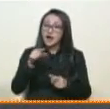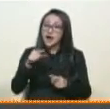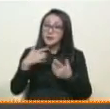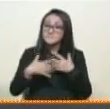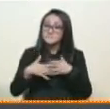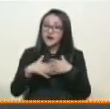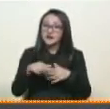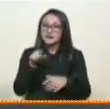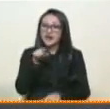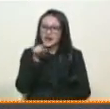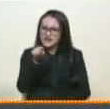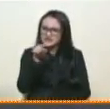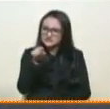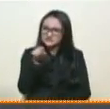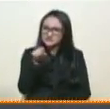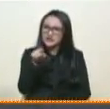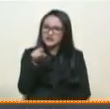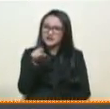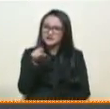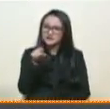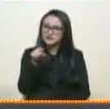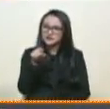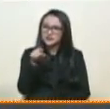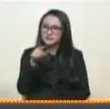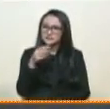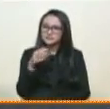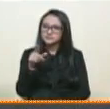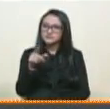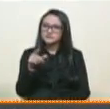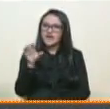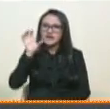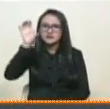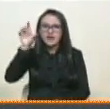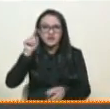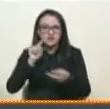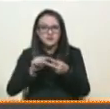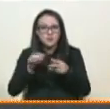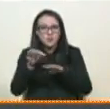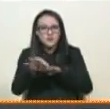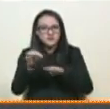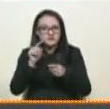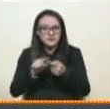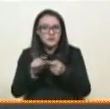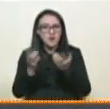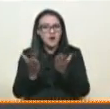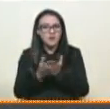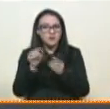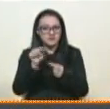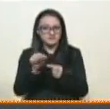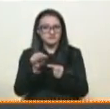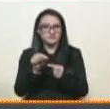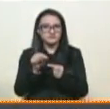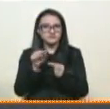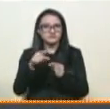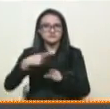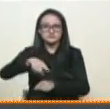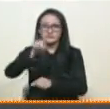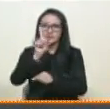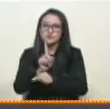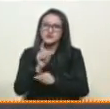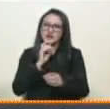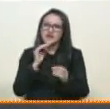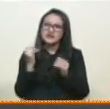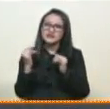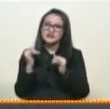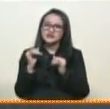es tal, la del la escuela, el estado tal, el municipio tal, en la escuela tal. Y esa es única, esa identificación